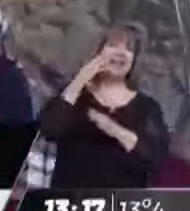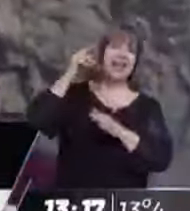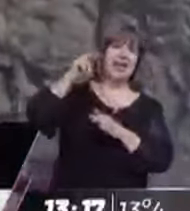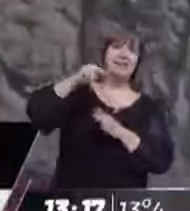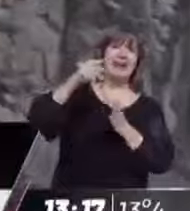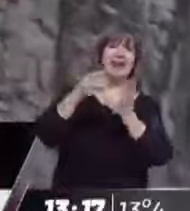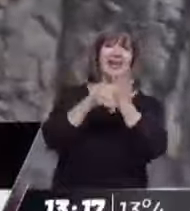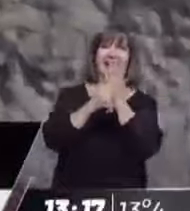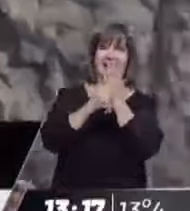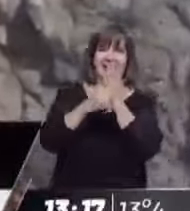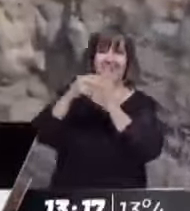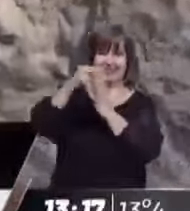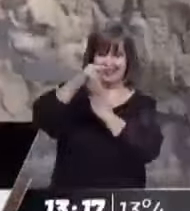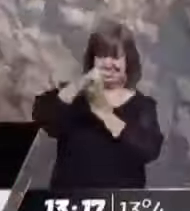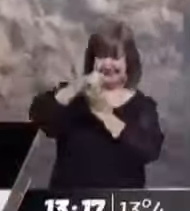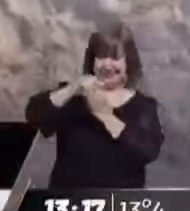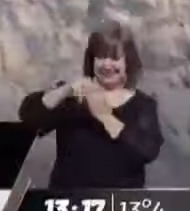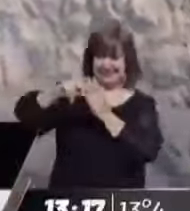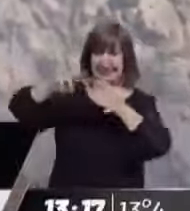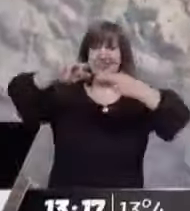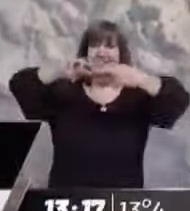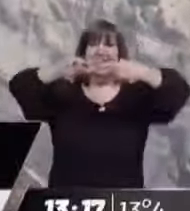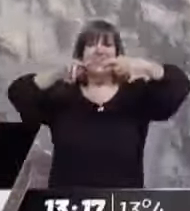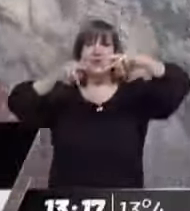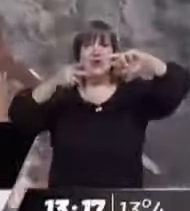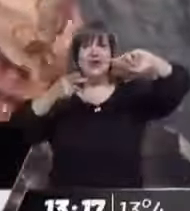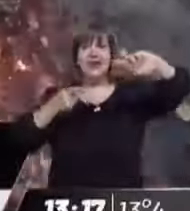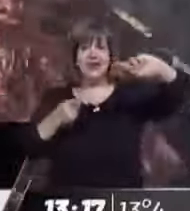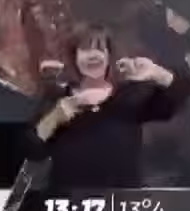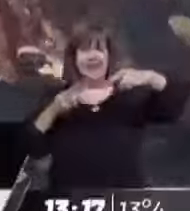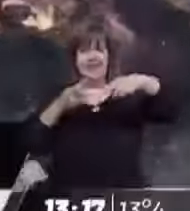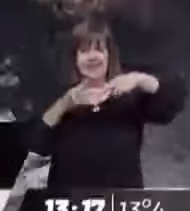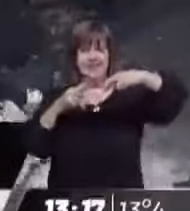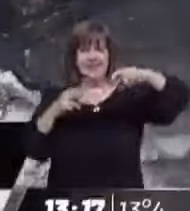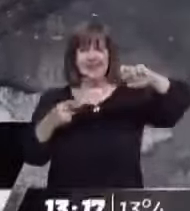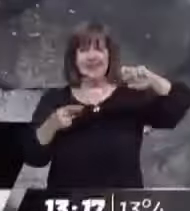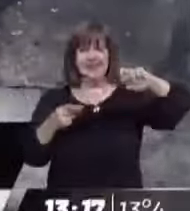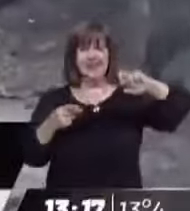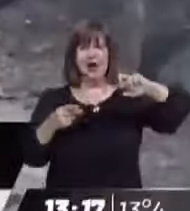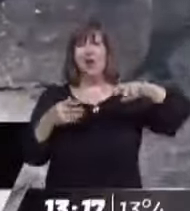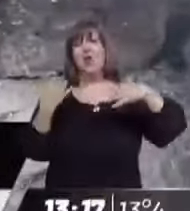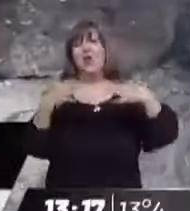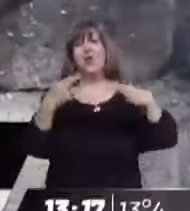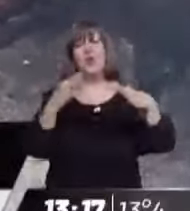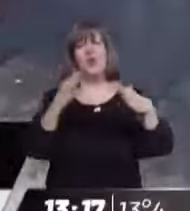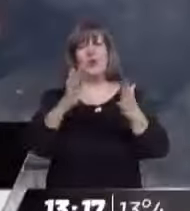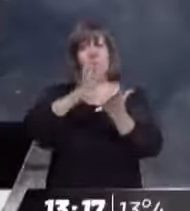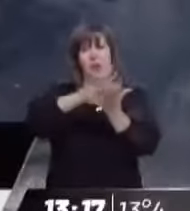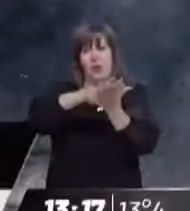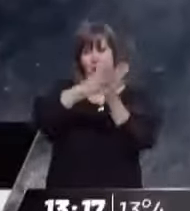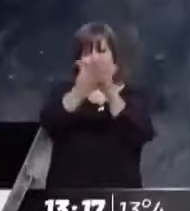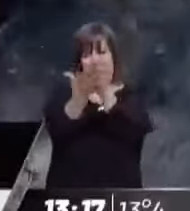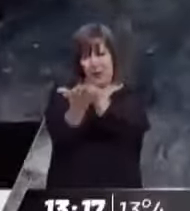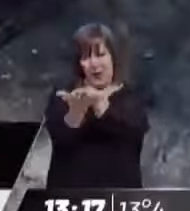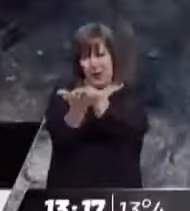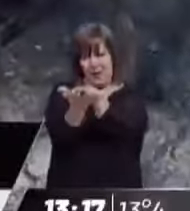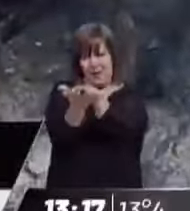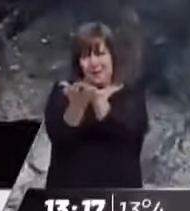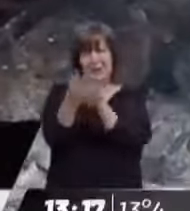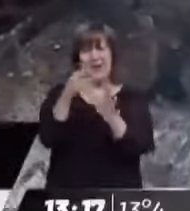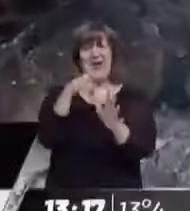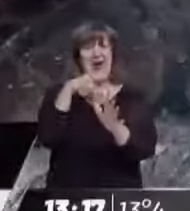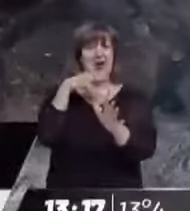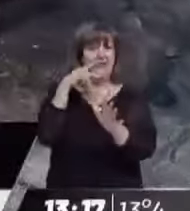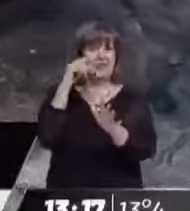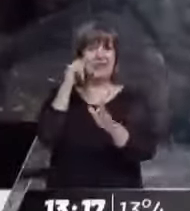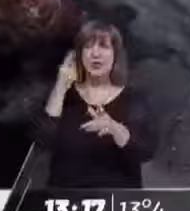son privilegiados. Sabe está todo. Haciendo chinchu. Mirá el costillar. Qué buena asada. ¿Vos maestro asador? Mira lo que es eso. Yes. Un vacío, una punta de espalda. ¿Cuántos